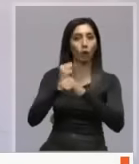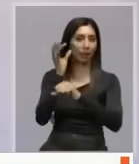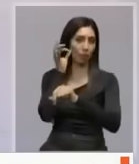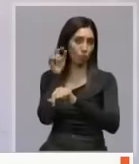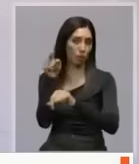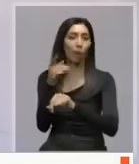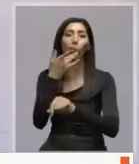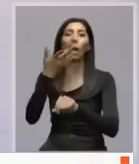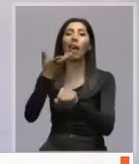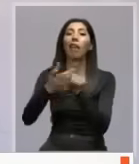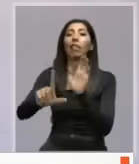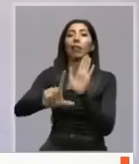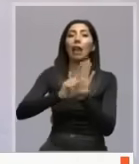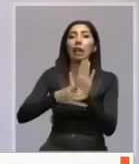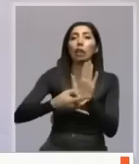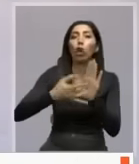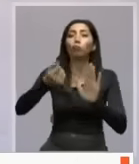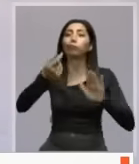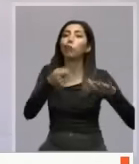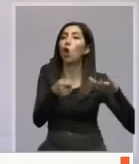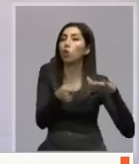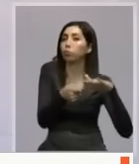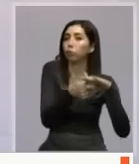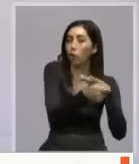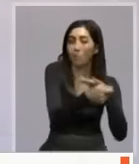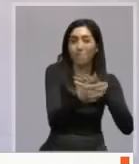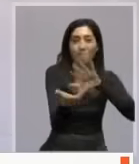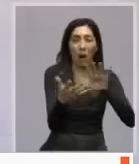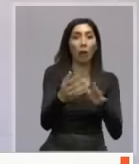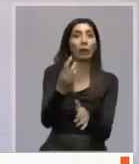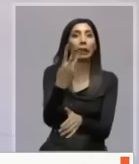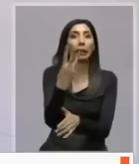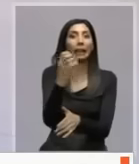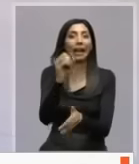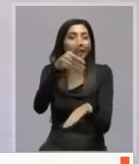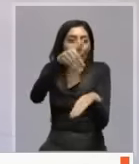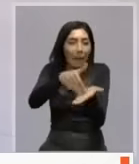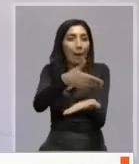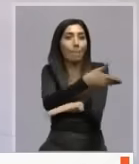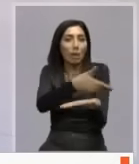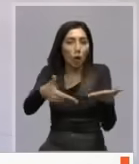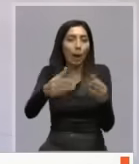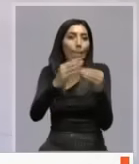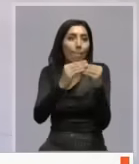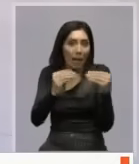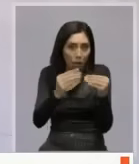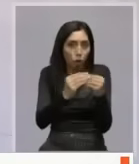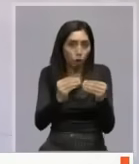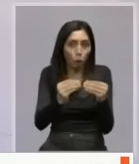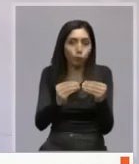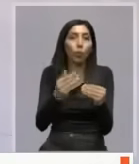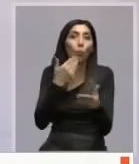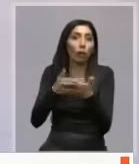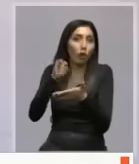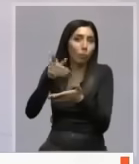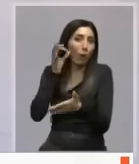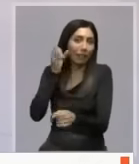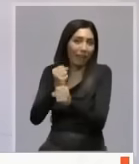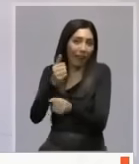imputarle delitos de corrupción por un fraude que asciende a más de 30 mil millones de pesos bajo su gestión en Maipú.